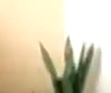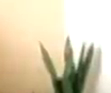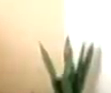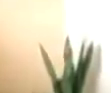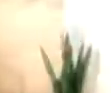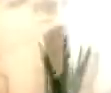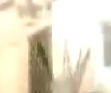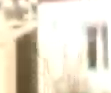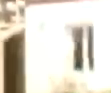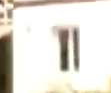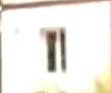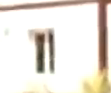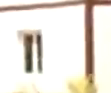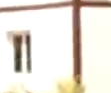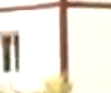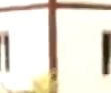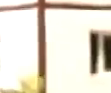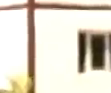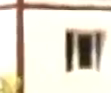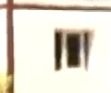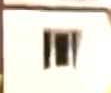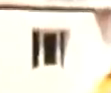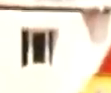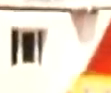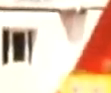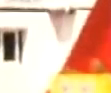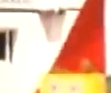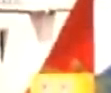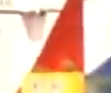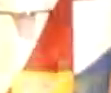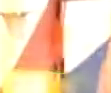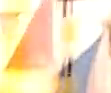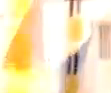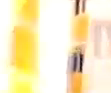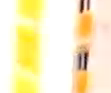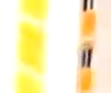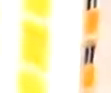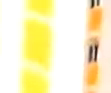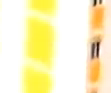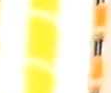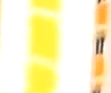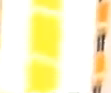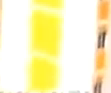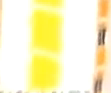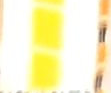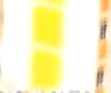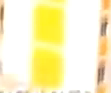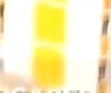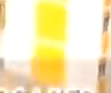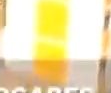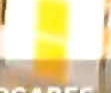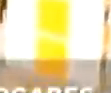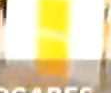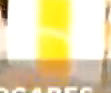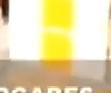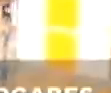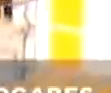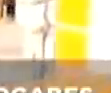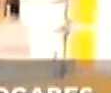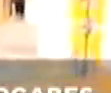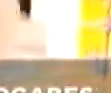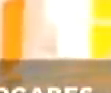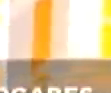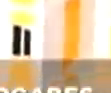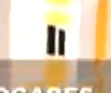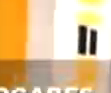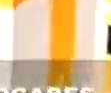2022 bajo el lema Despegar para navegar mejor en la tormenta. Construiremos 5 millones de hogares y más